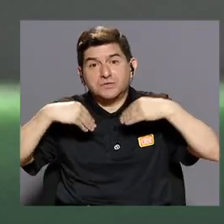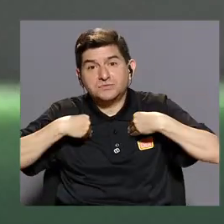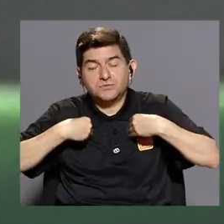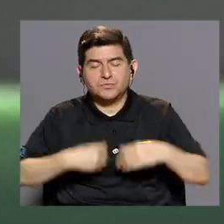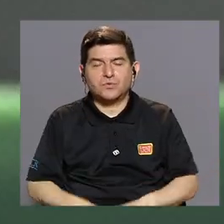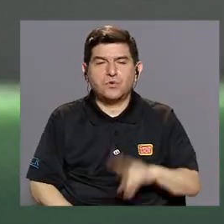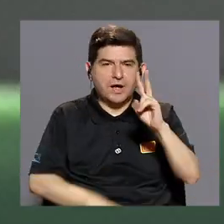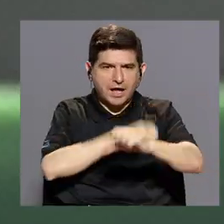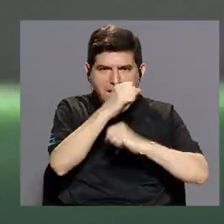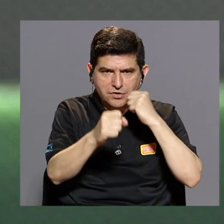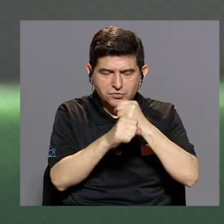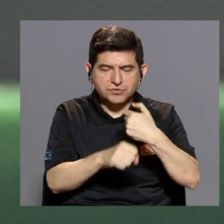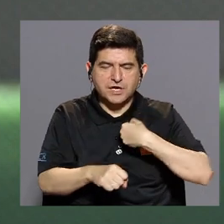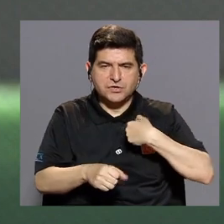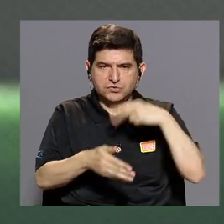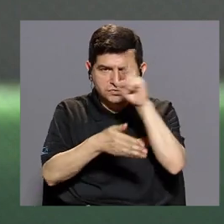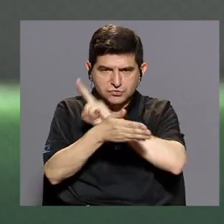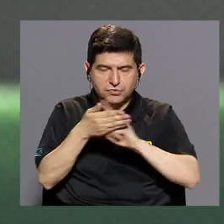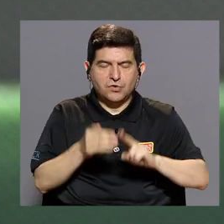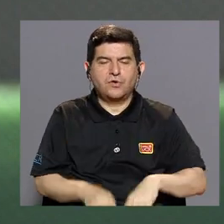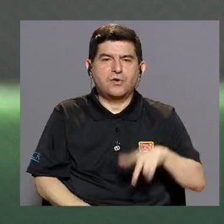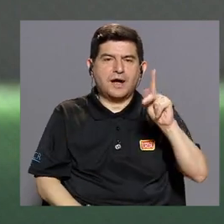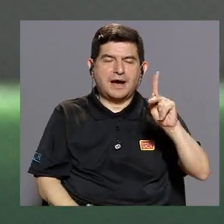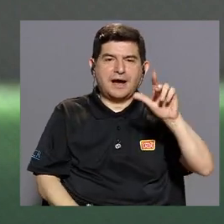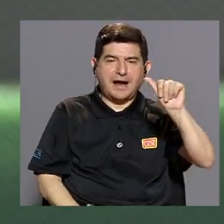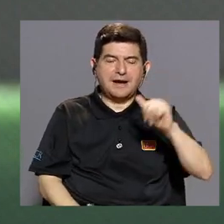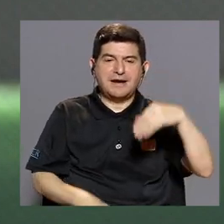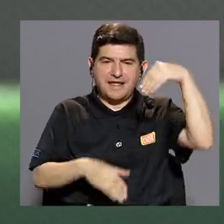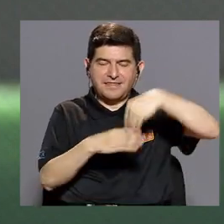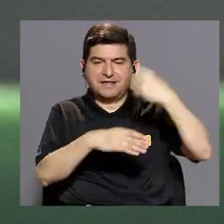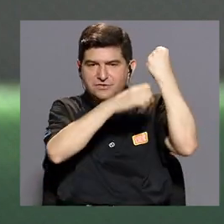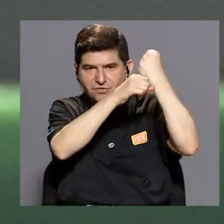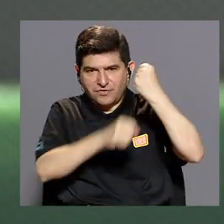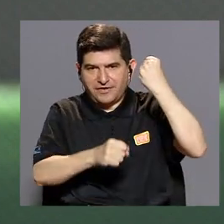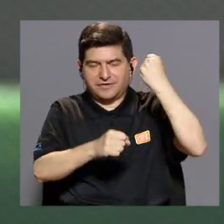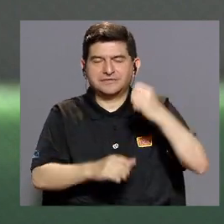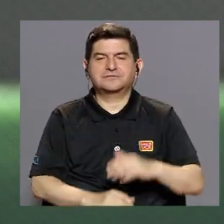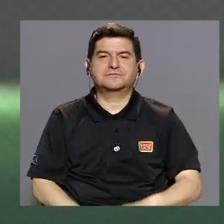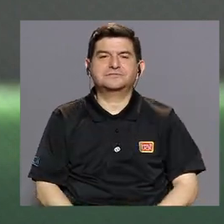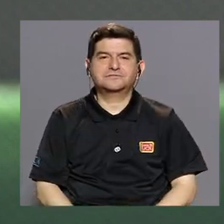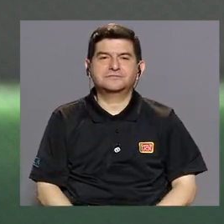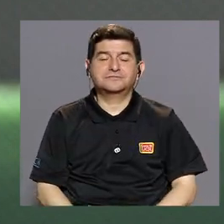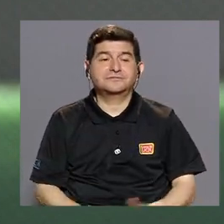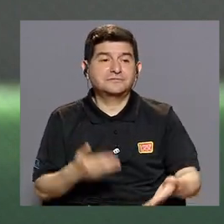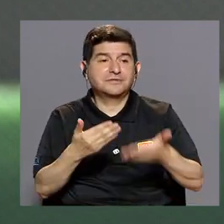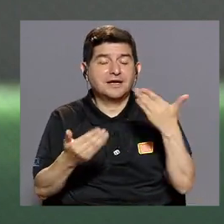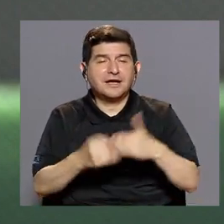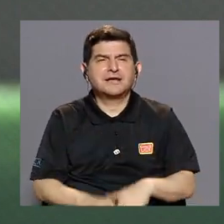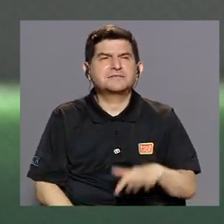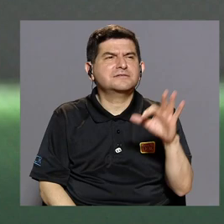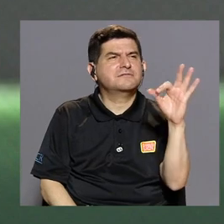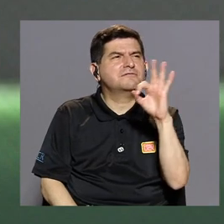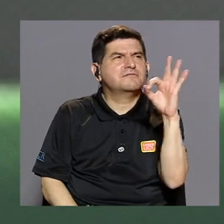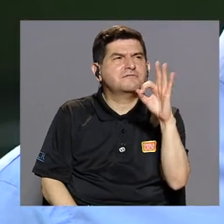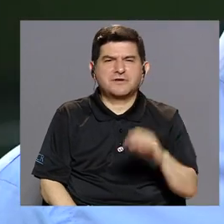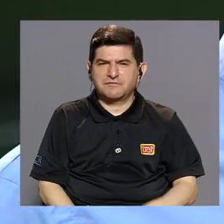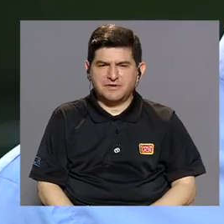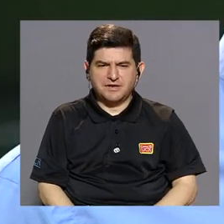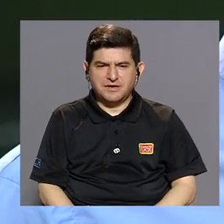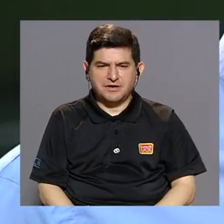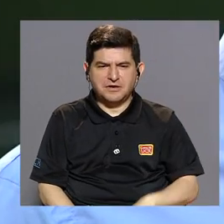tiempo, a los dos años de haber estado yo en la U, acá la nombran en la federación, ¿verdad? Que fue prácticamente para